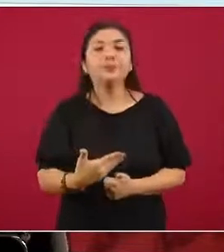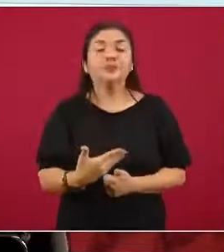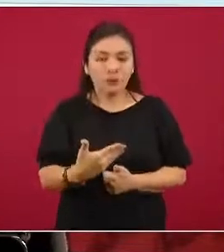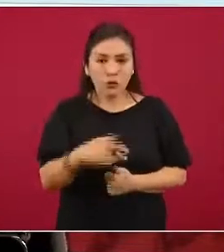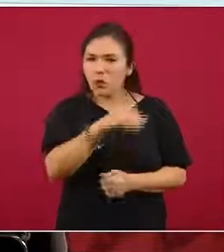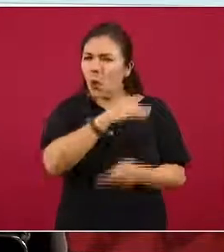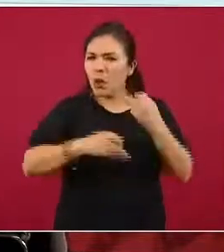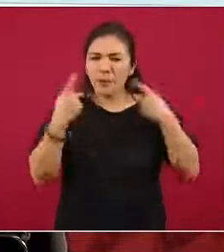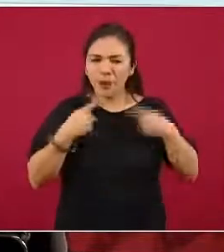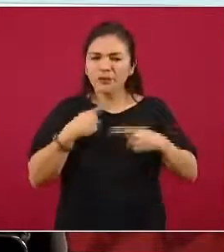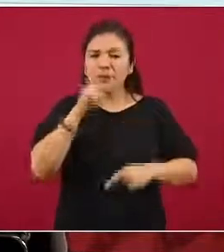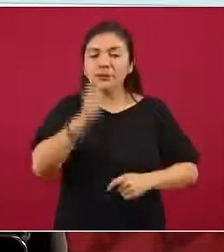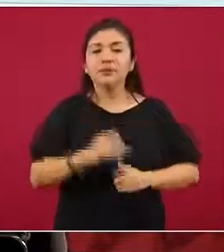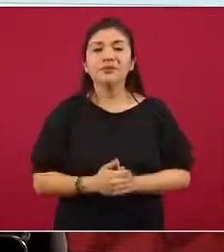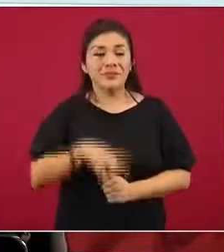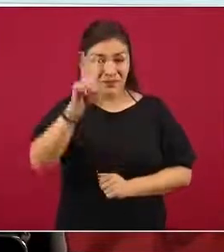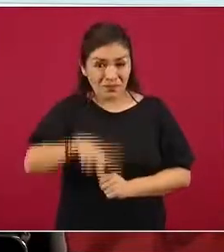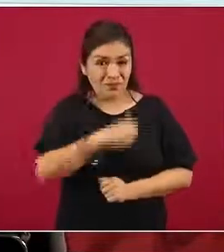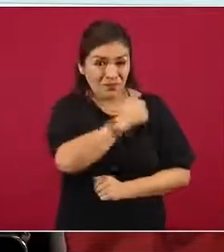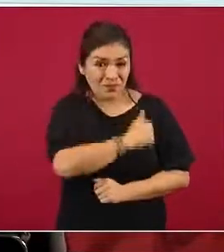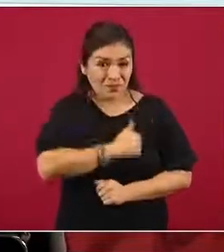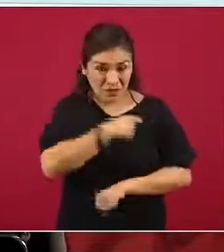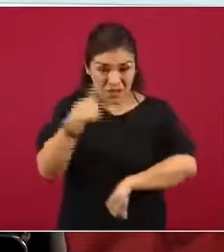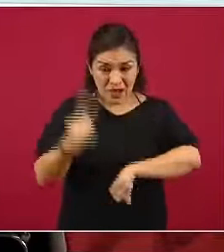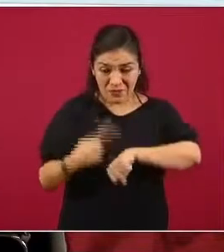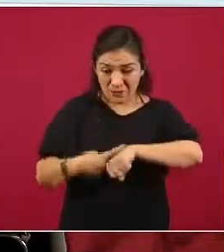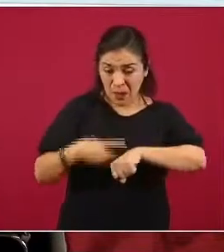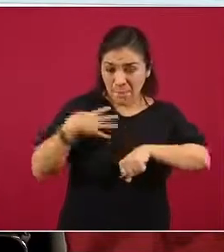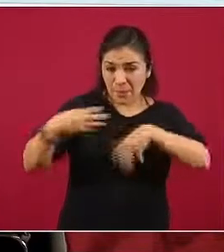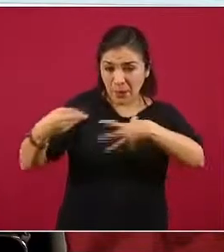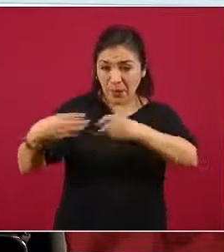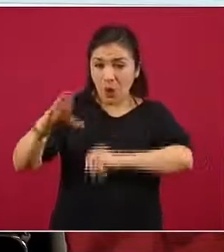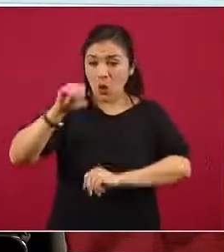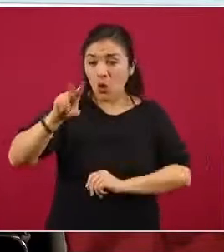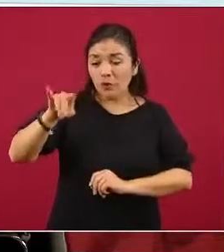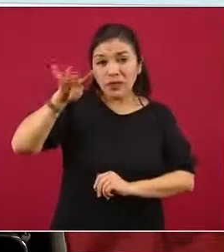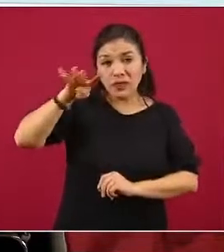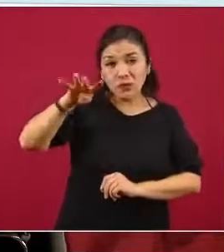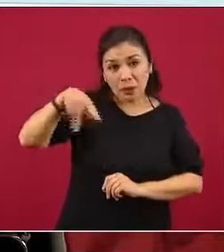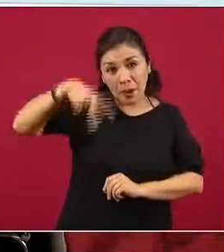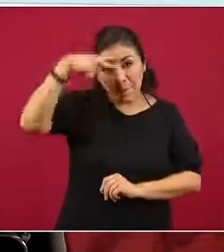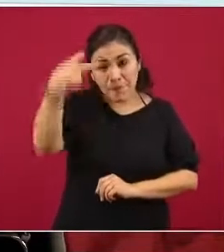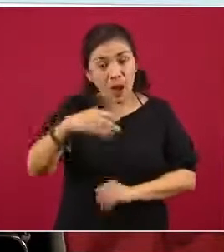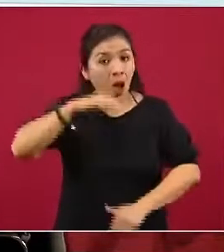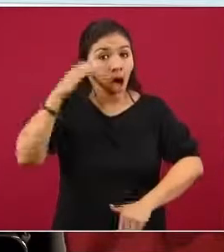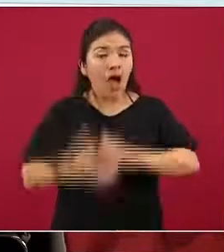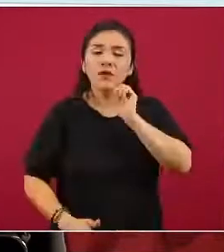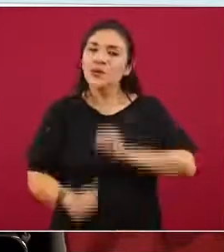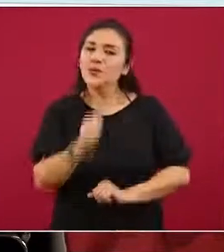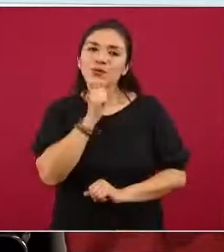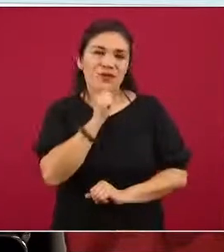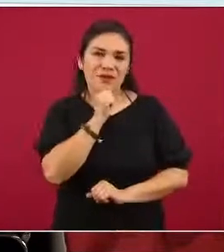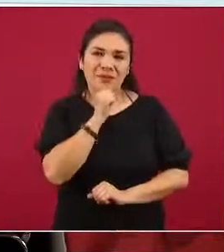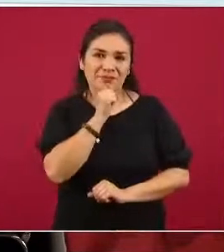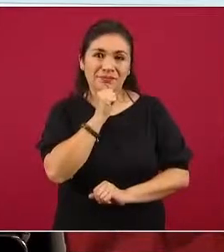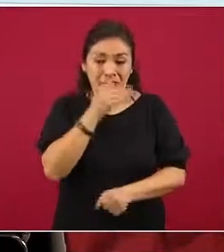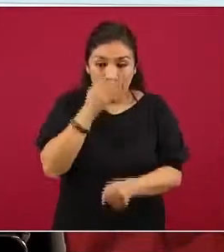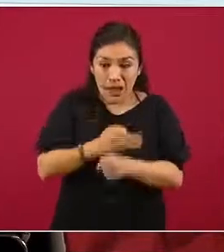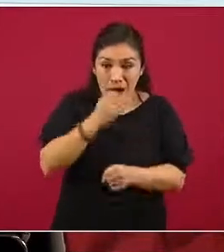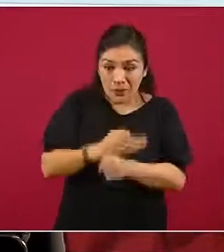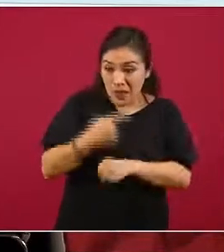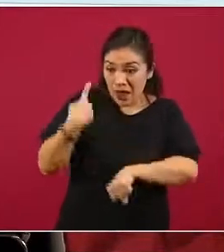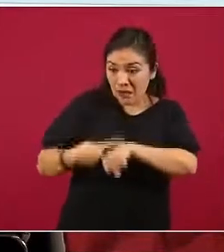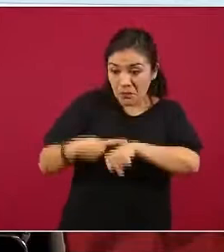todas y todos es que lamentablemente la epidemia de COVID-19 en México no ha terminado. De hecho, esta